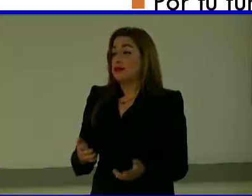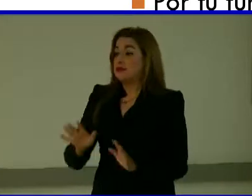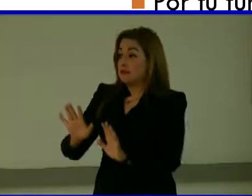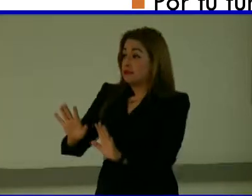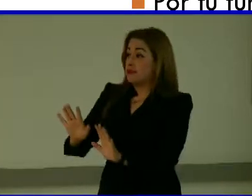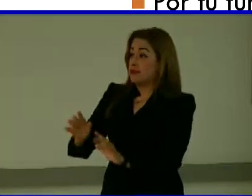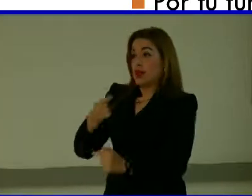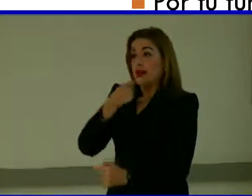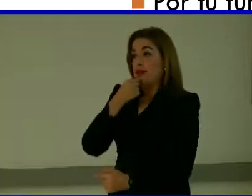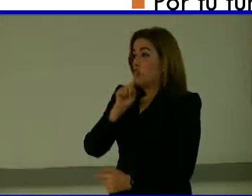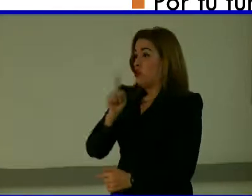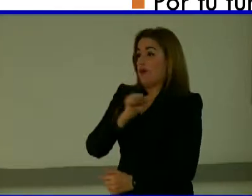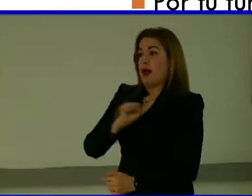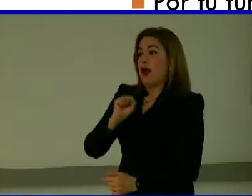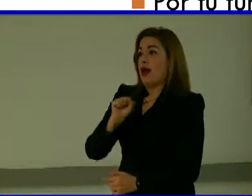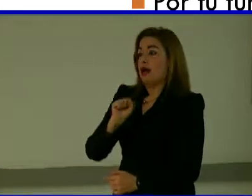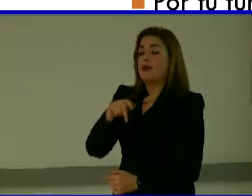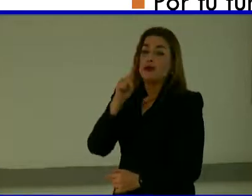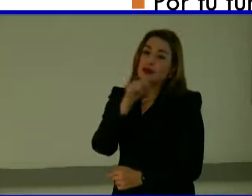problema.